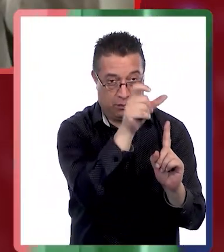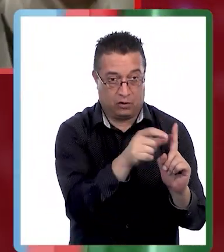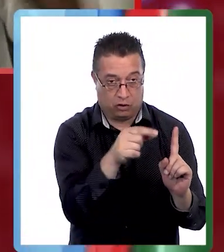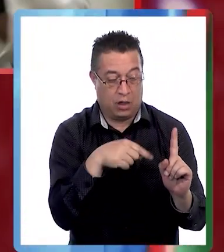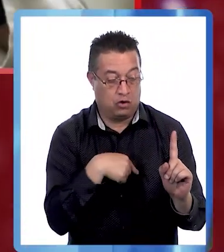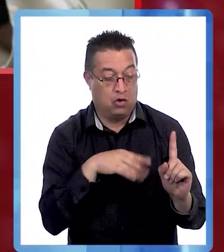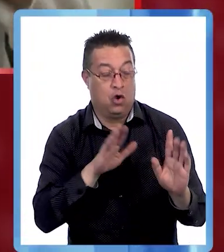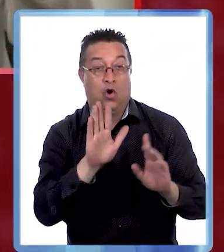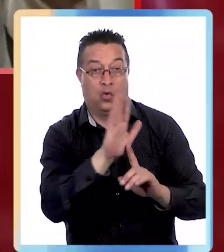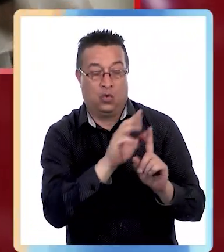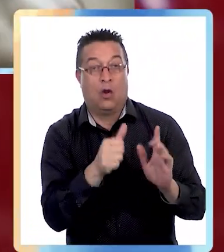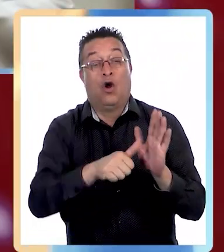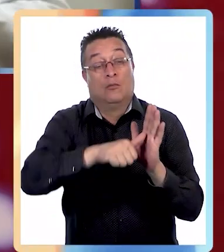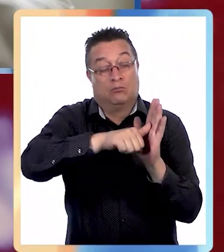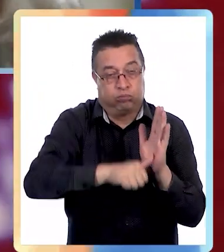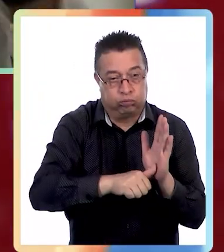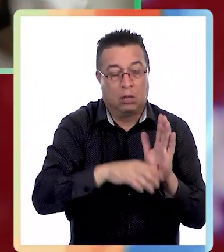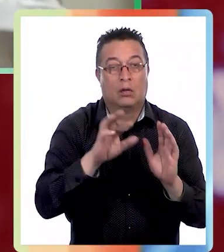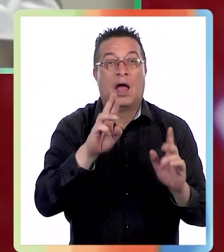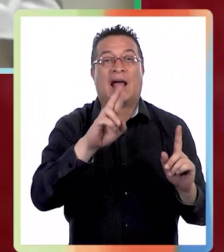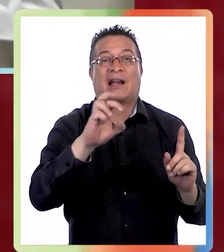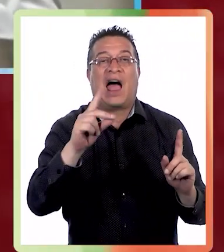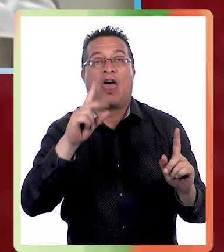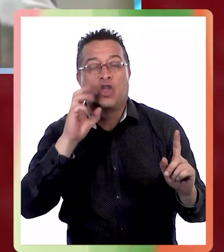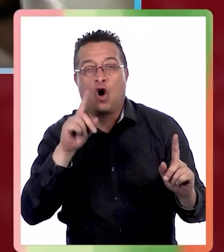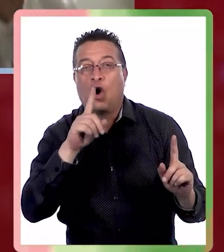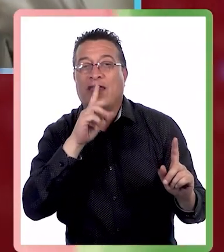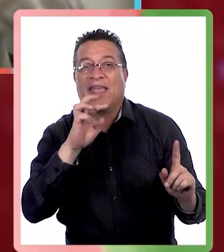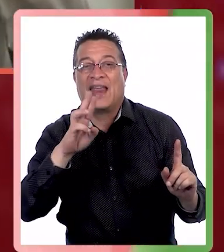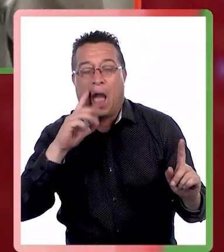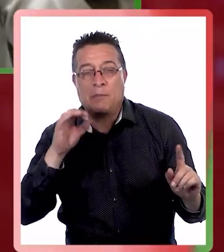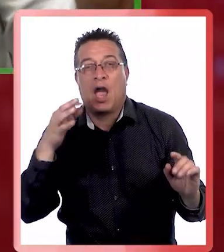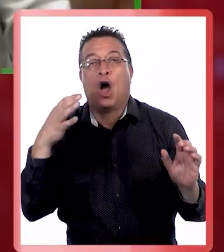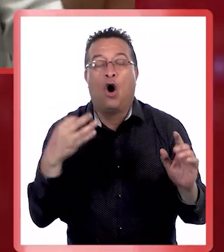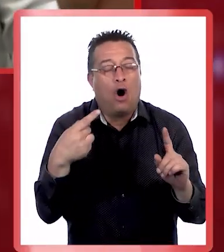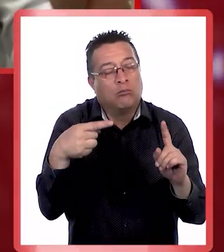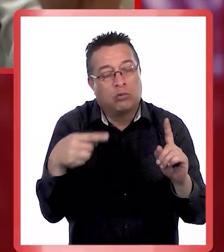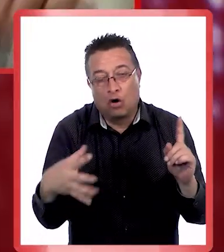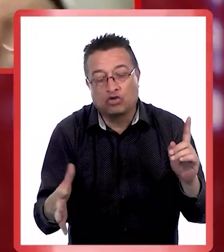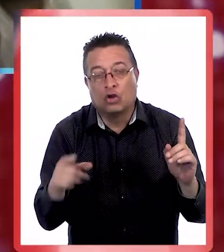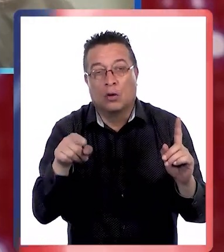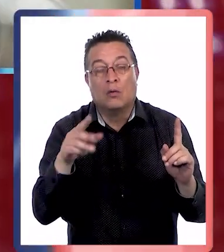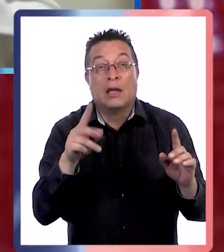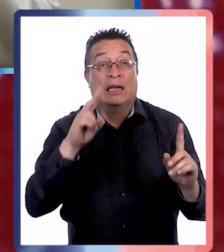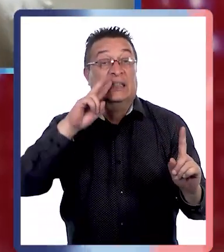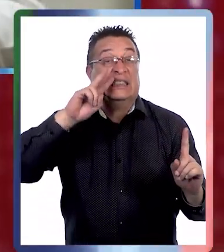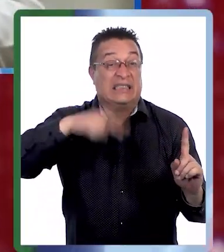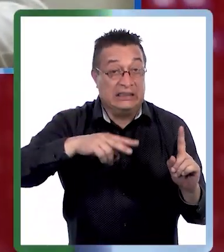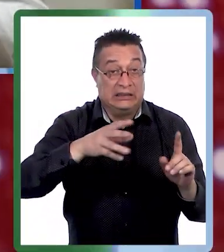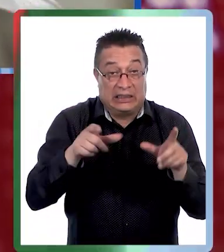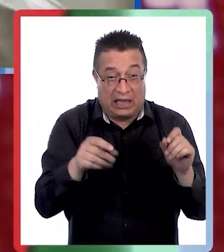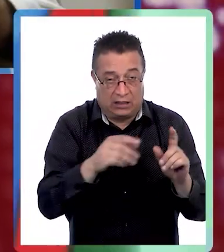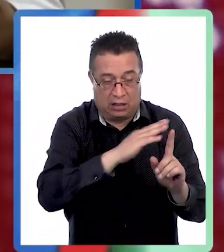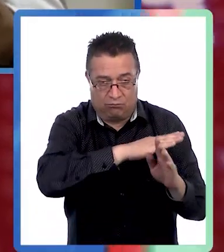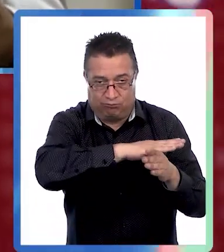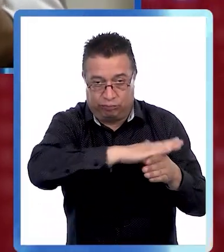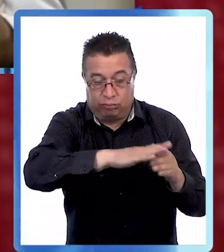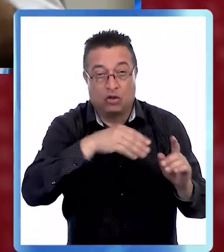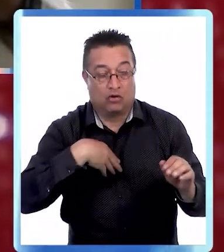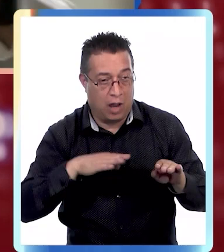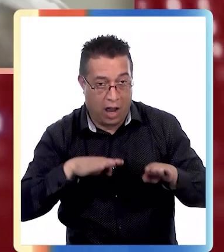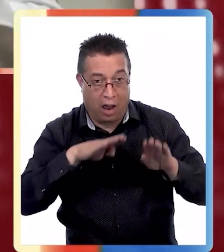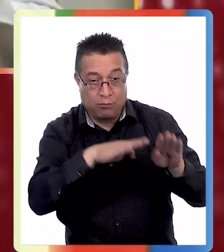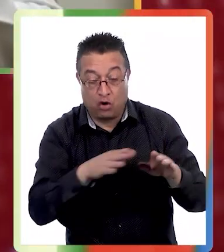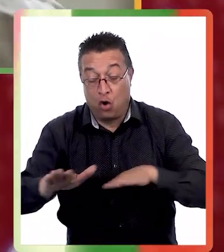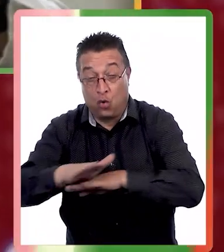tratamiento, una cirugía, una radioterapia, una quimioterapia, para dejarlo sin cáncer, si yo lo apoyo desde cuidados